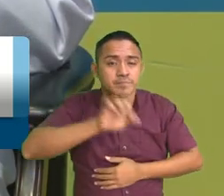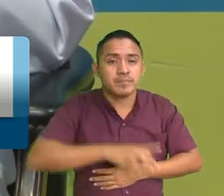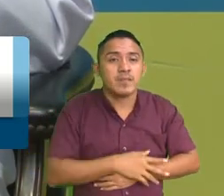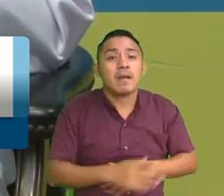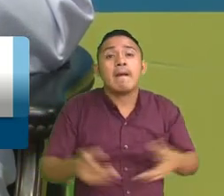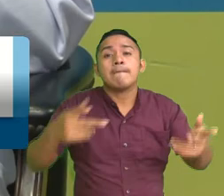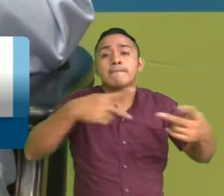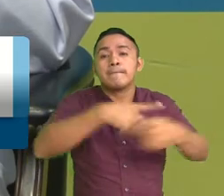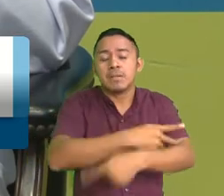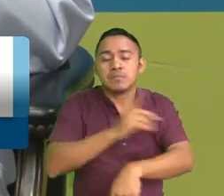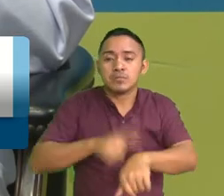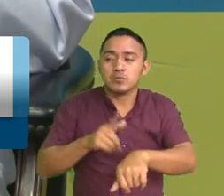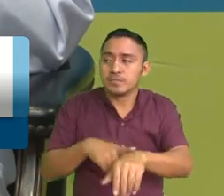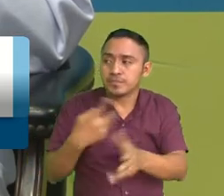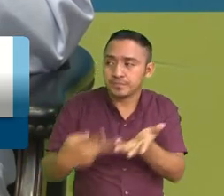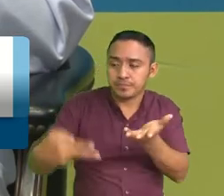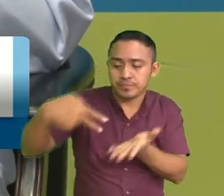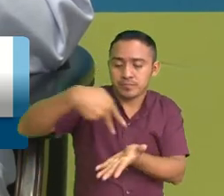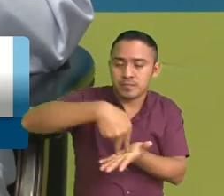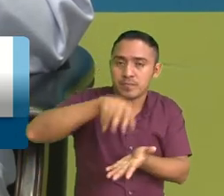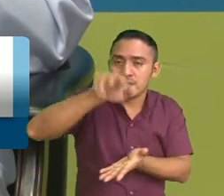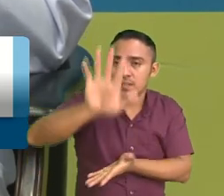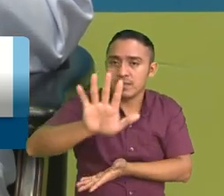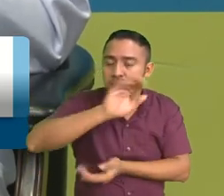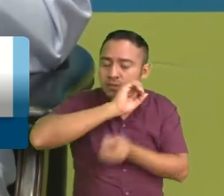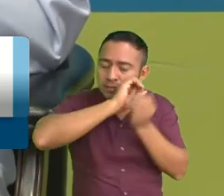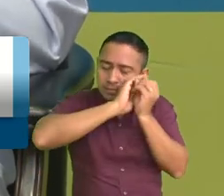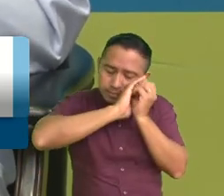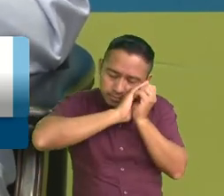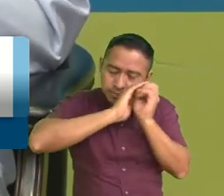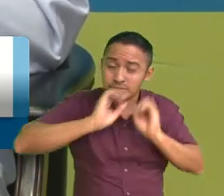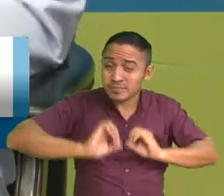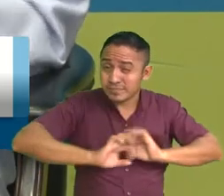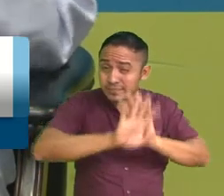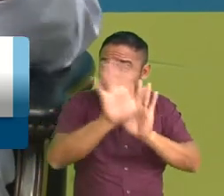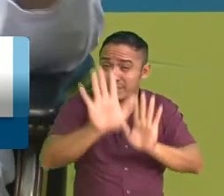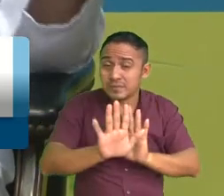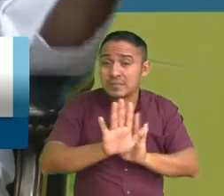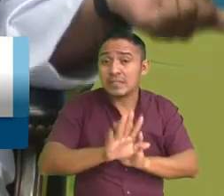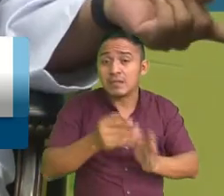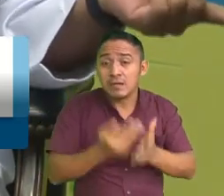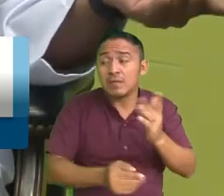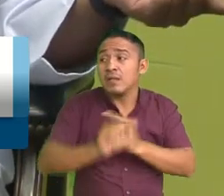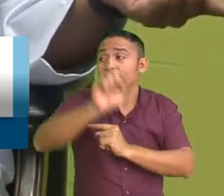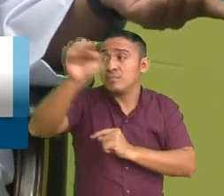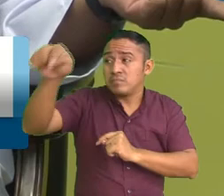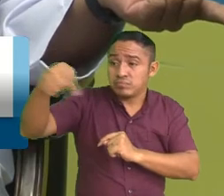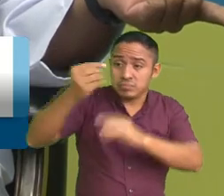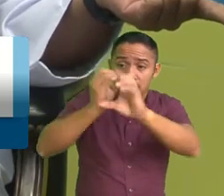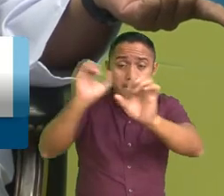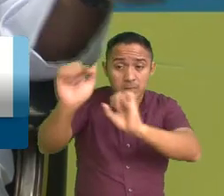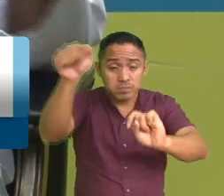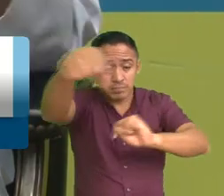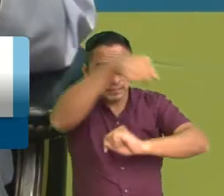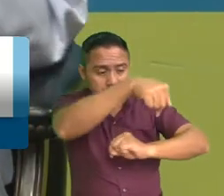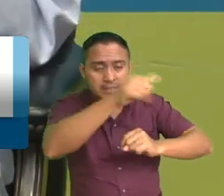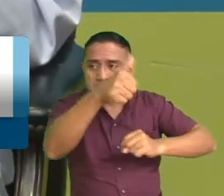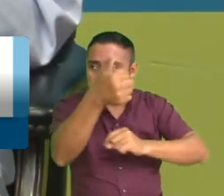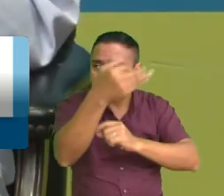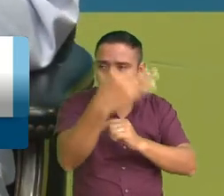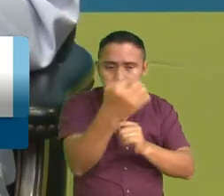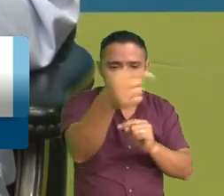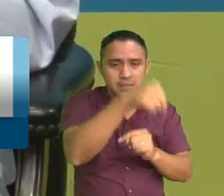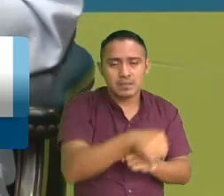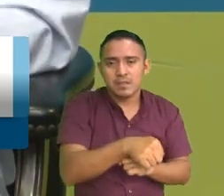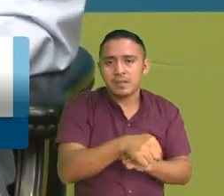que levantarte a las 5 de la mañana porque tienes que coger un bus para trasladarte al colegio a las 6. O sea, no